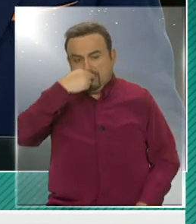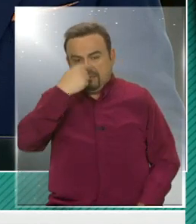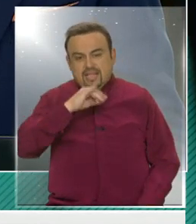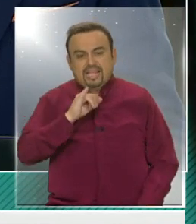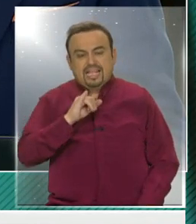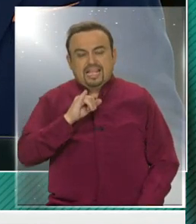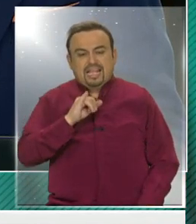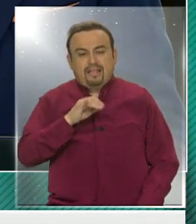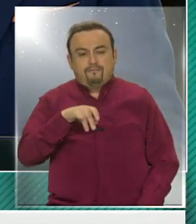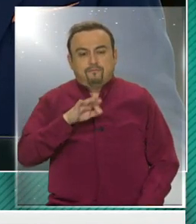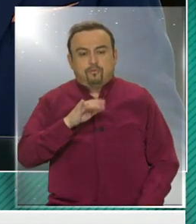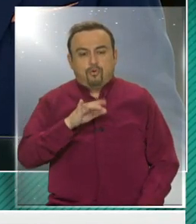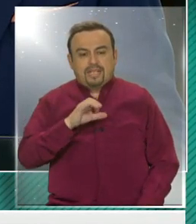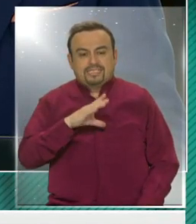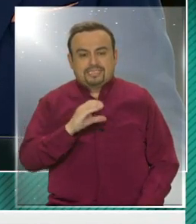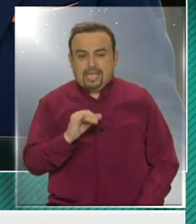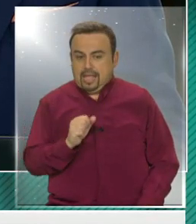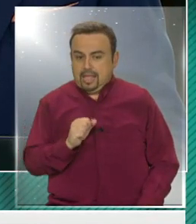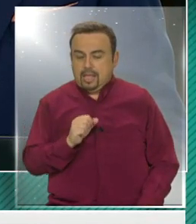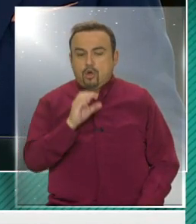o el kobe 19